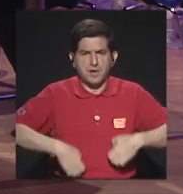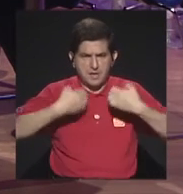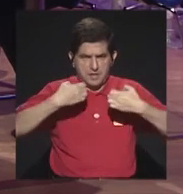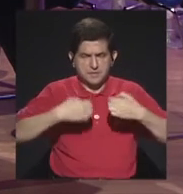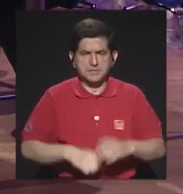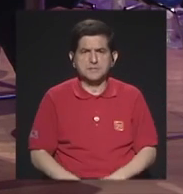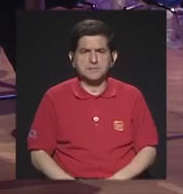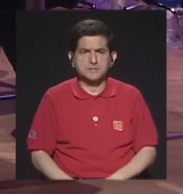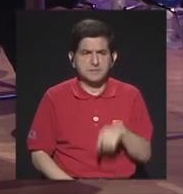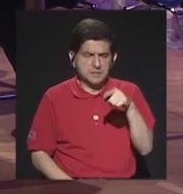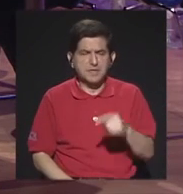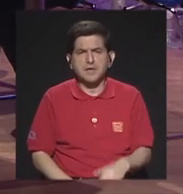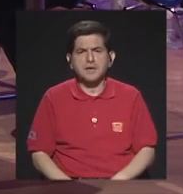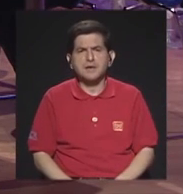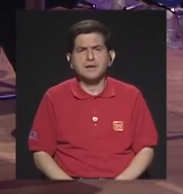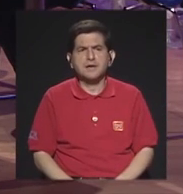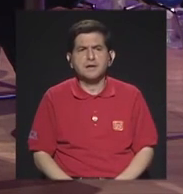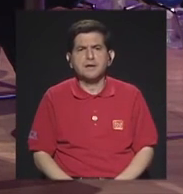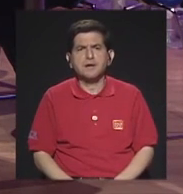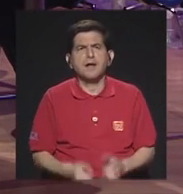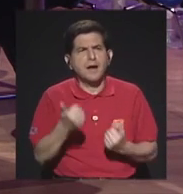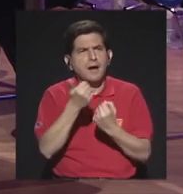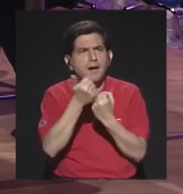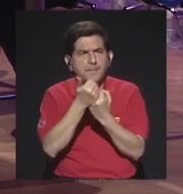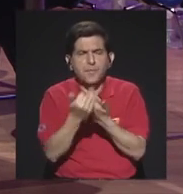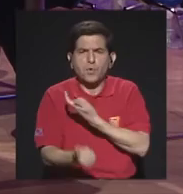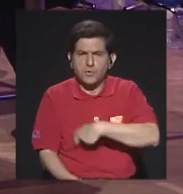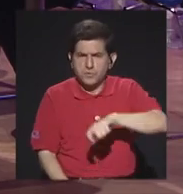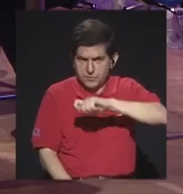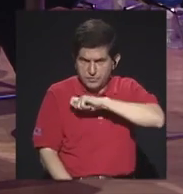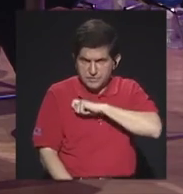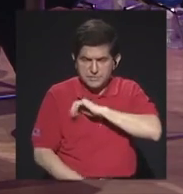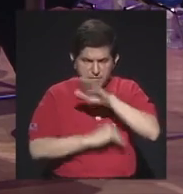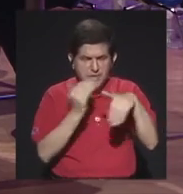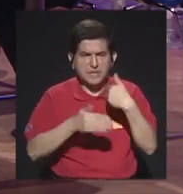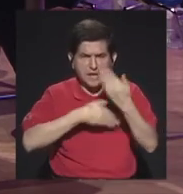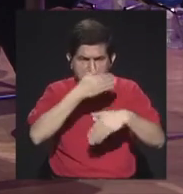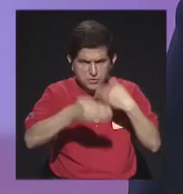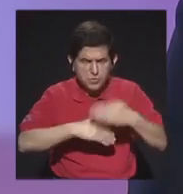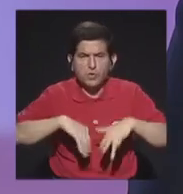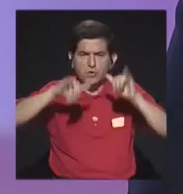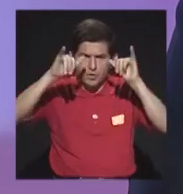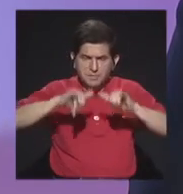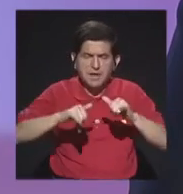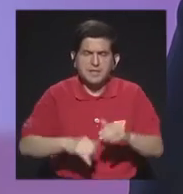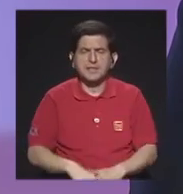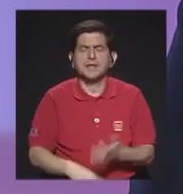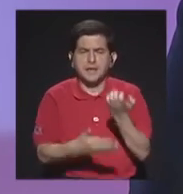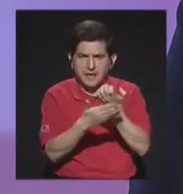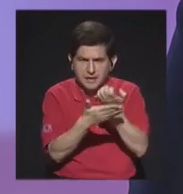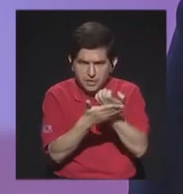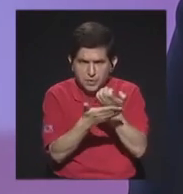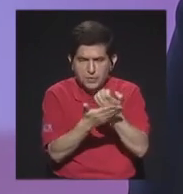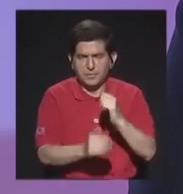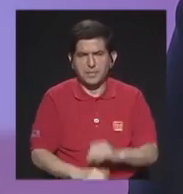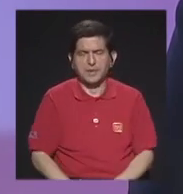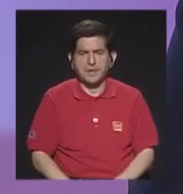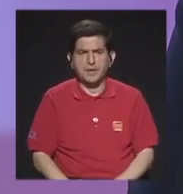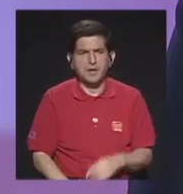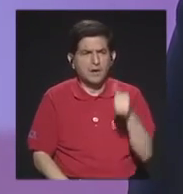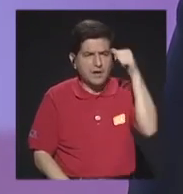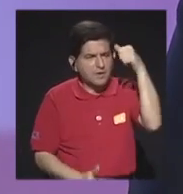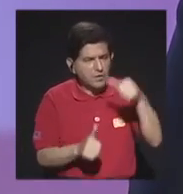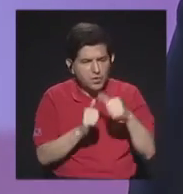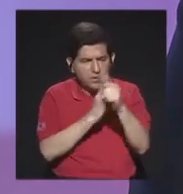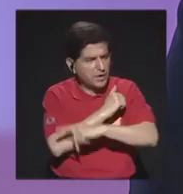recurso de España, me parece, para todo lo que fue el proceso y poderlo sostener económicamente. No preciso bien el